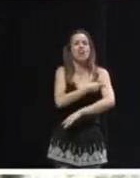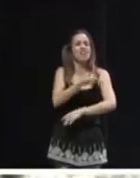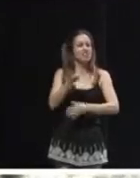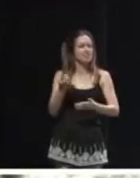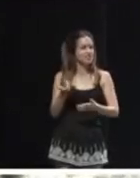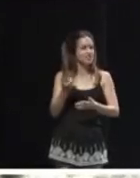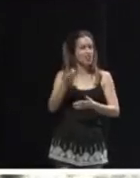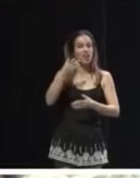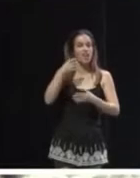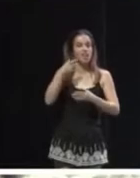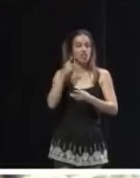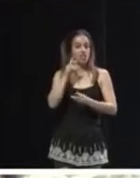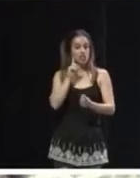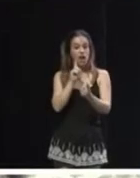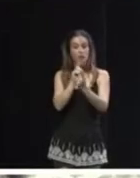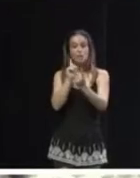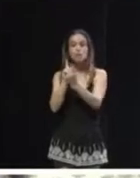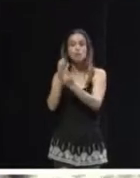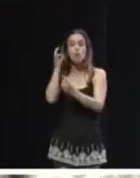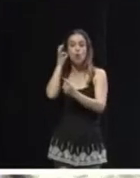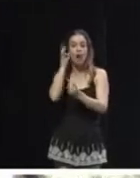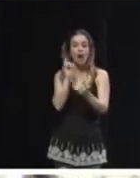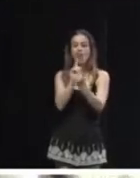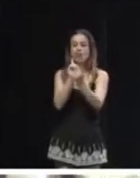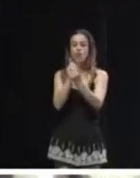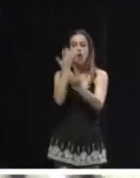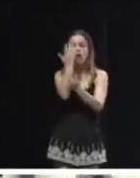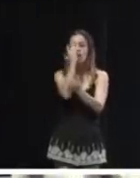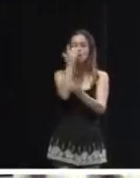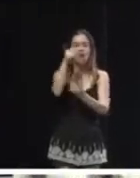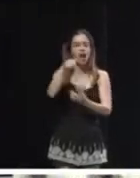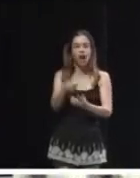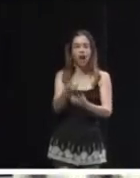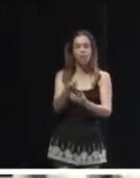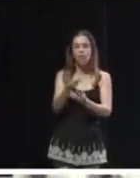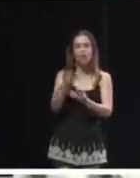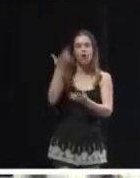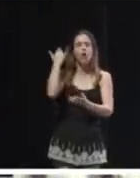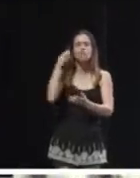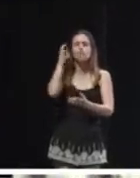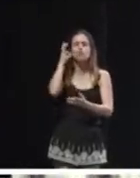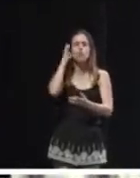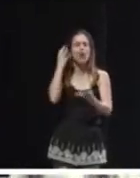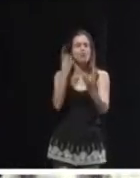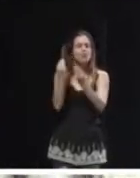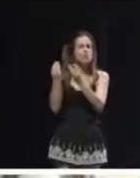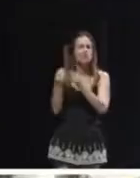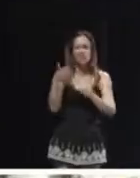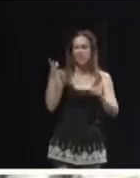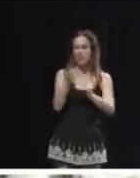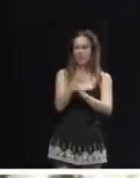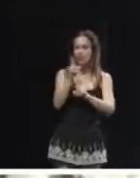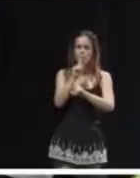mujeres de la historia, Yolanda, tantas mujeres de la historia que no tuvieron posibilidades.